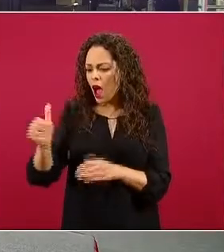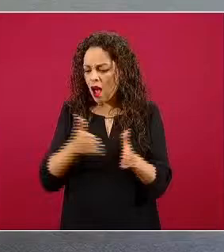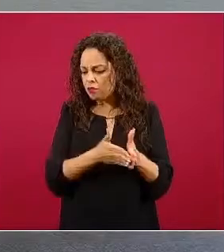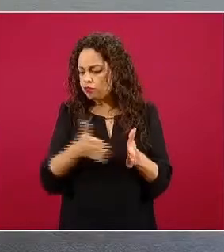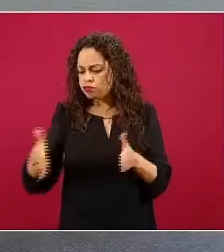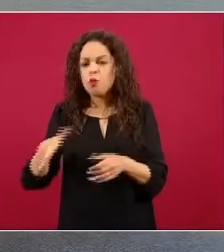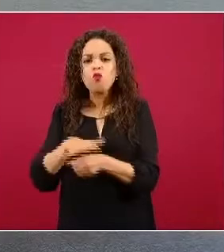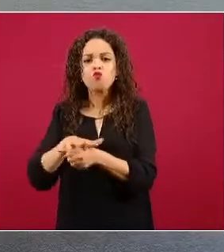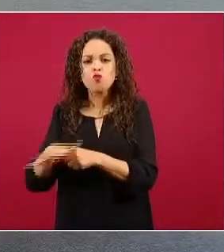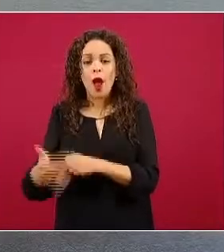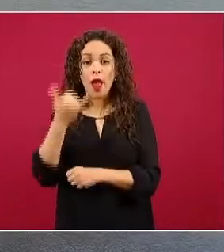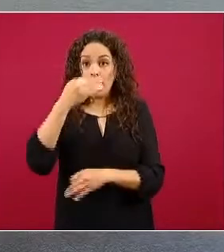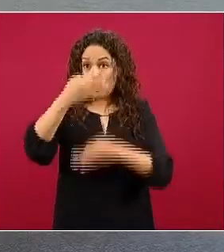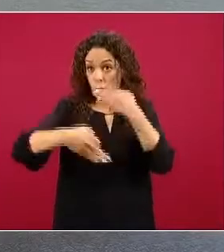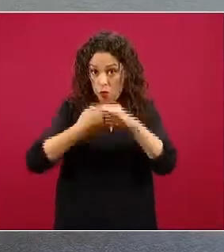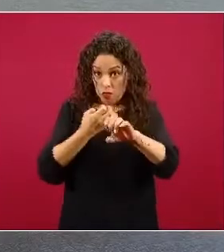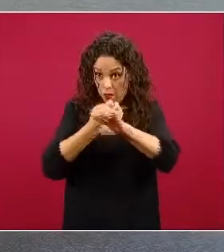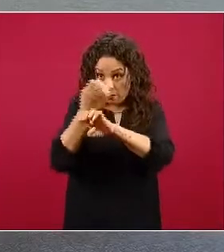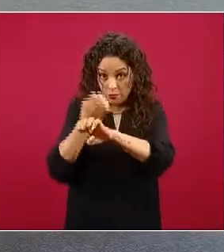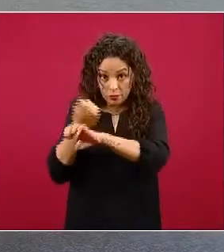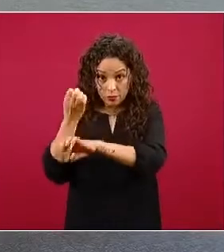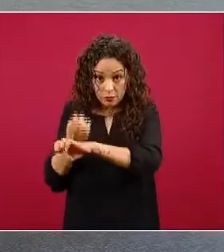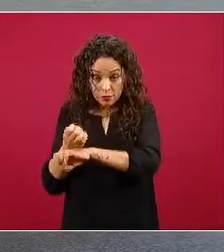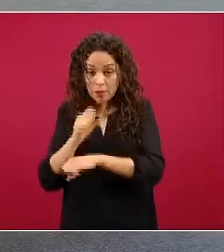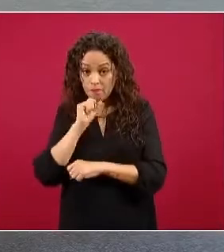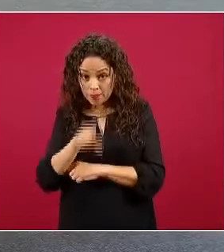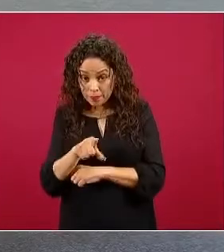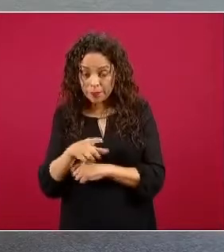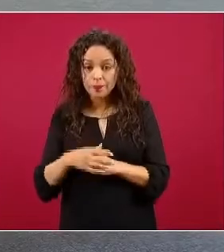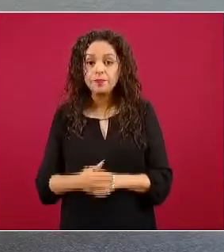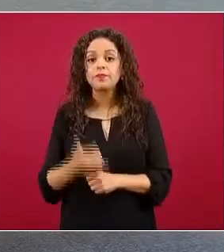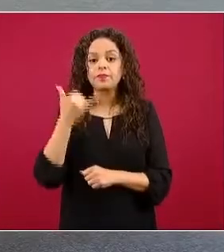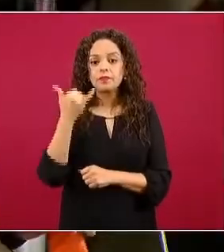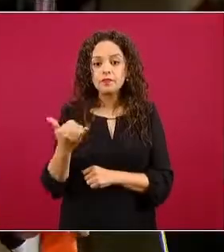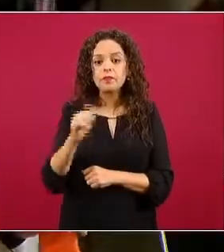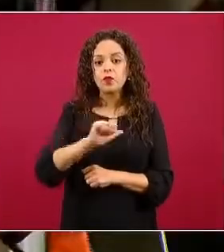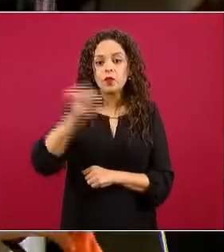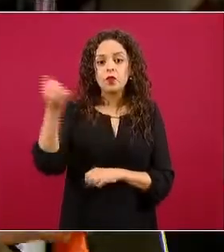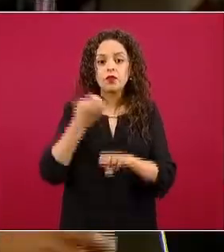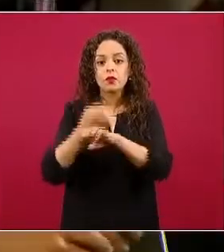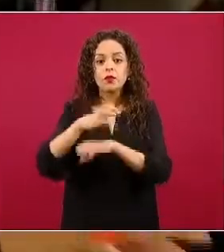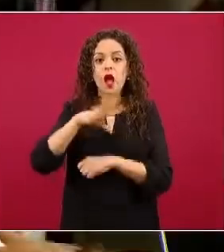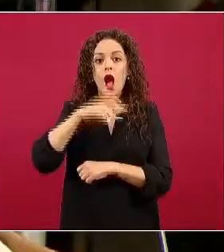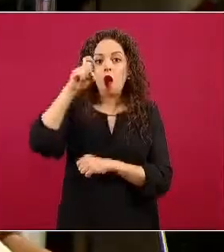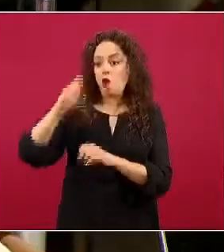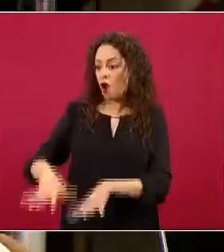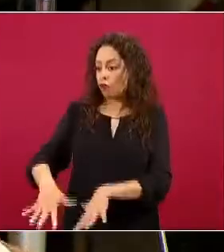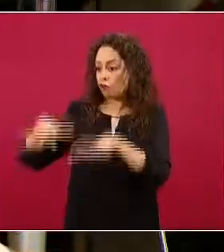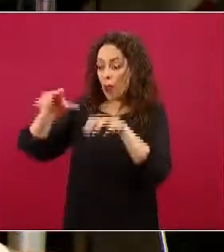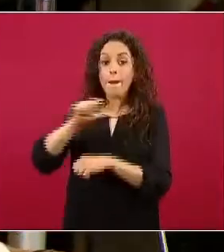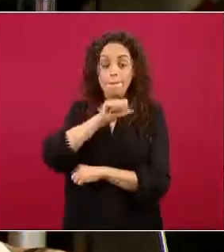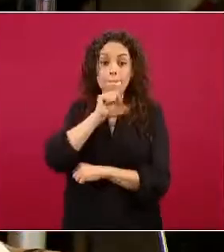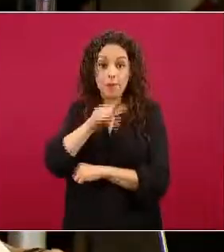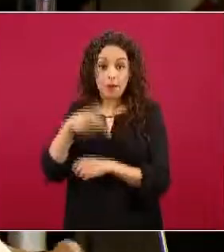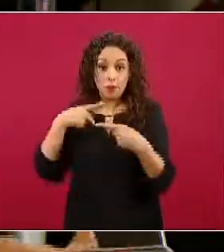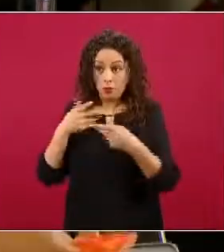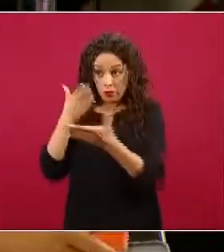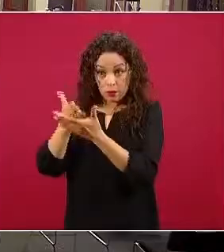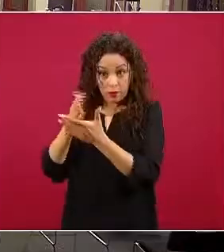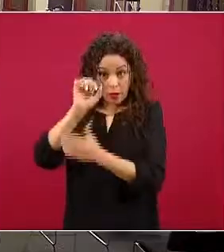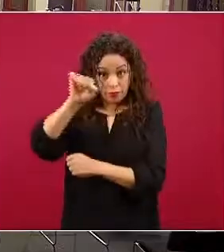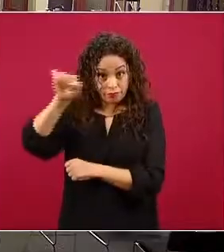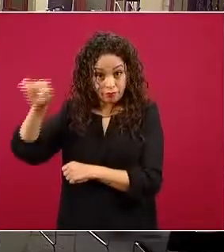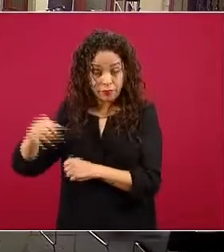estados, y si también se están haciendo estas brigadas en los estados donde están inundados. Gracias. En los estados en donde